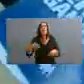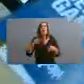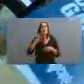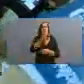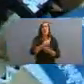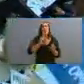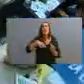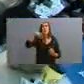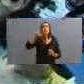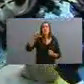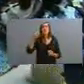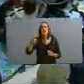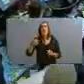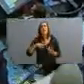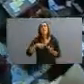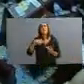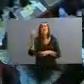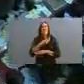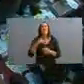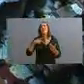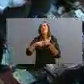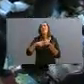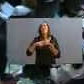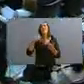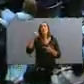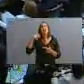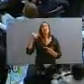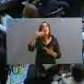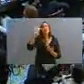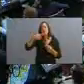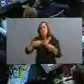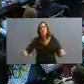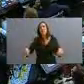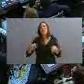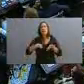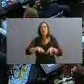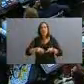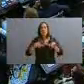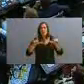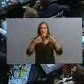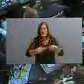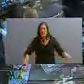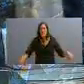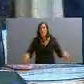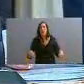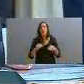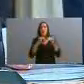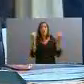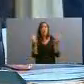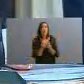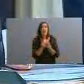PCA también, en escáneres incorporaron, en movilidad aérea, en equipamiento informático. Total de las fuerzas de seguridad